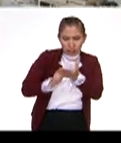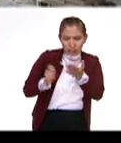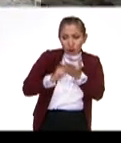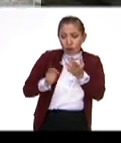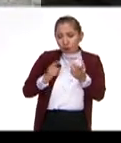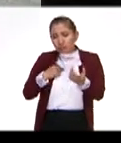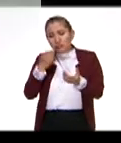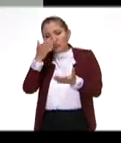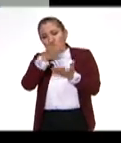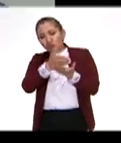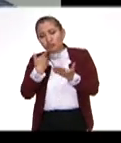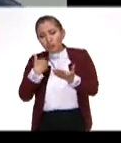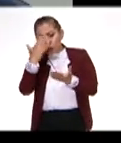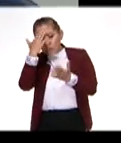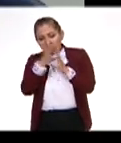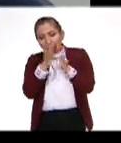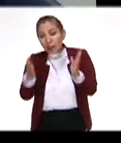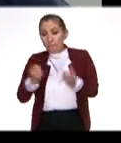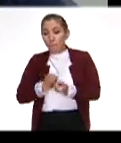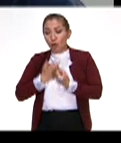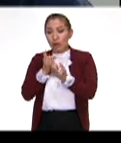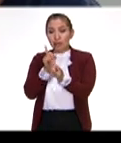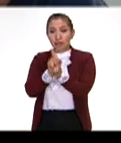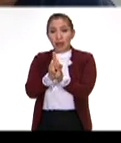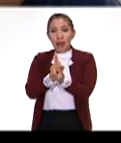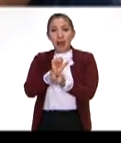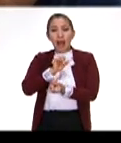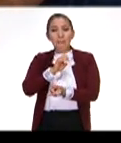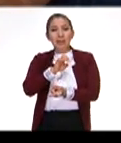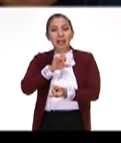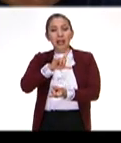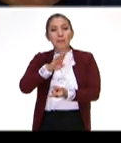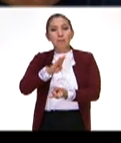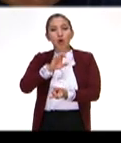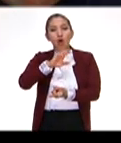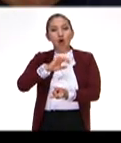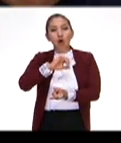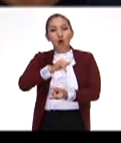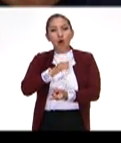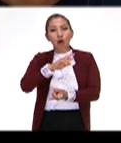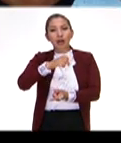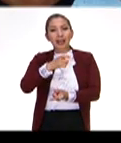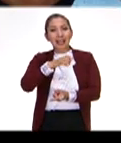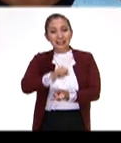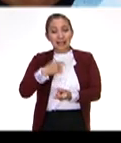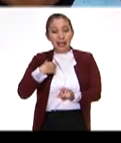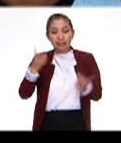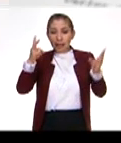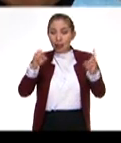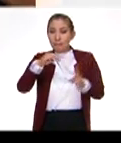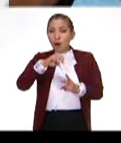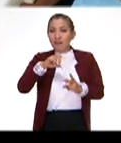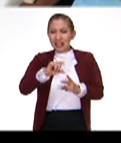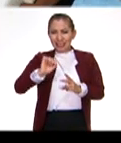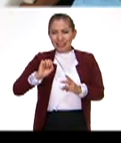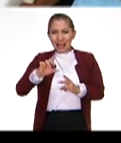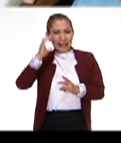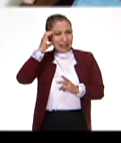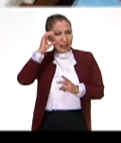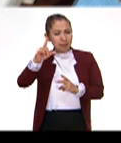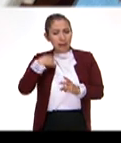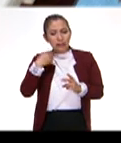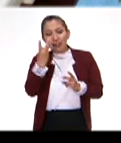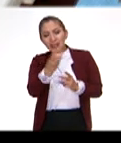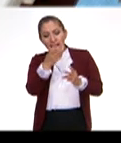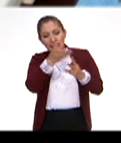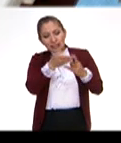con la literatura se dio al conocer al poeta Abigail Bojorquez. En El Móvil del Crimen, su libro reciente, nos presenta